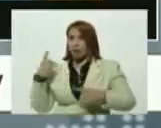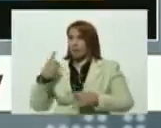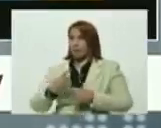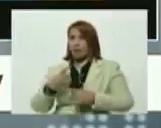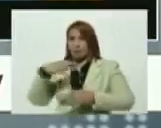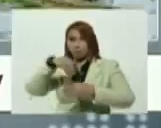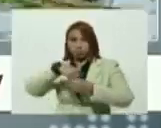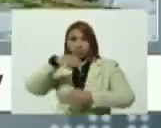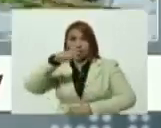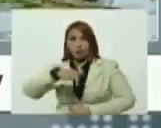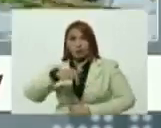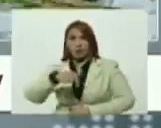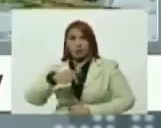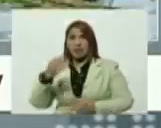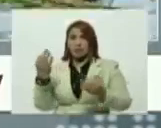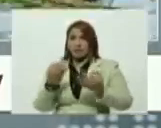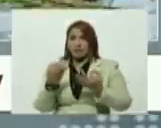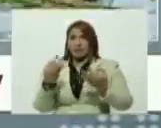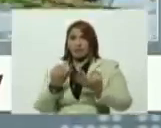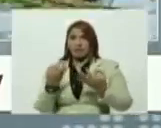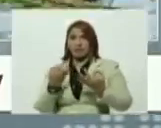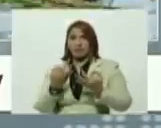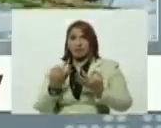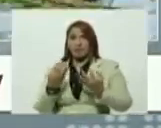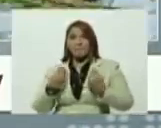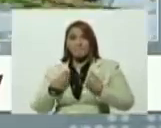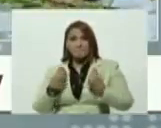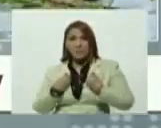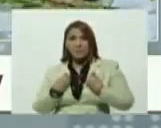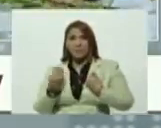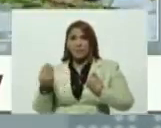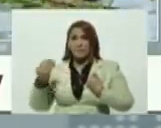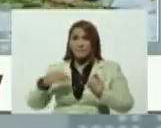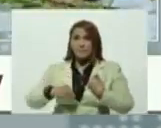porque realmente él vive más afuera que aquí, o sea, las vacaciones